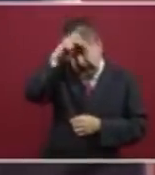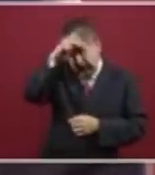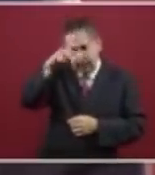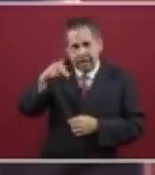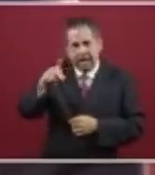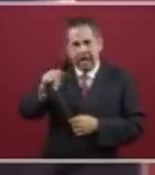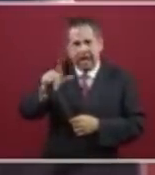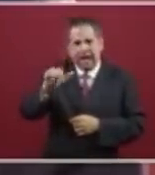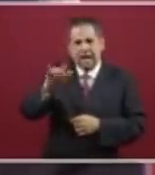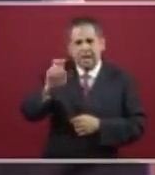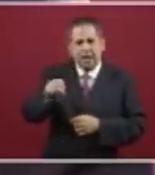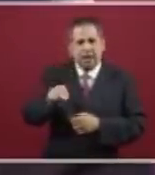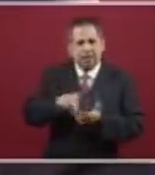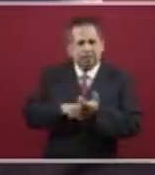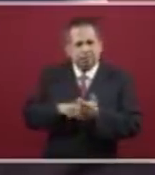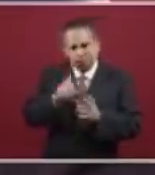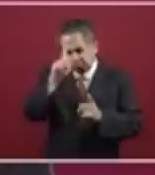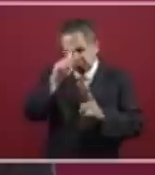serenidad y paciencia.